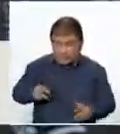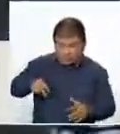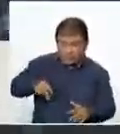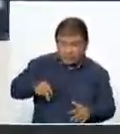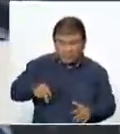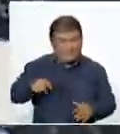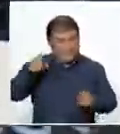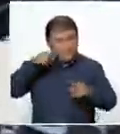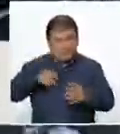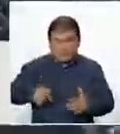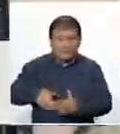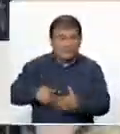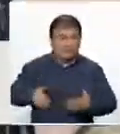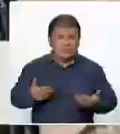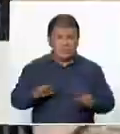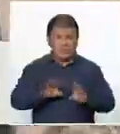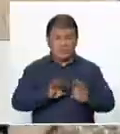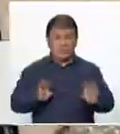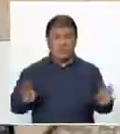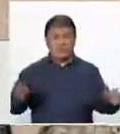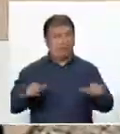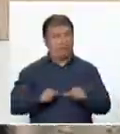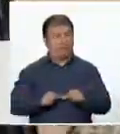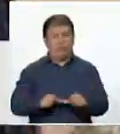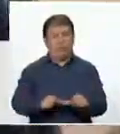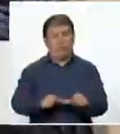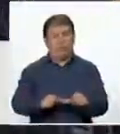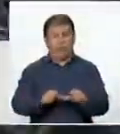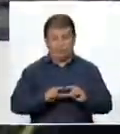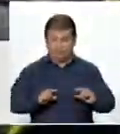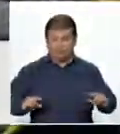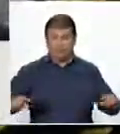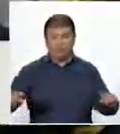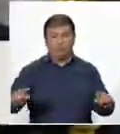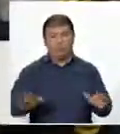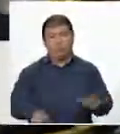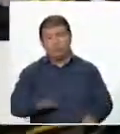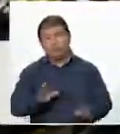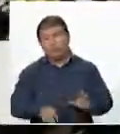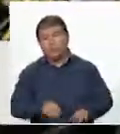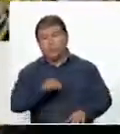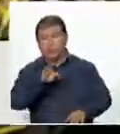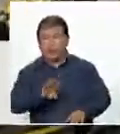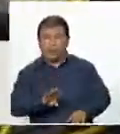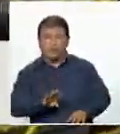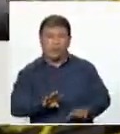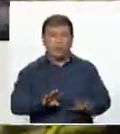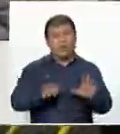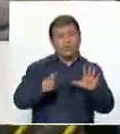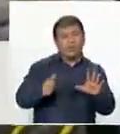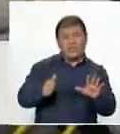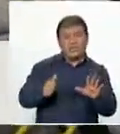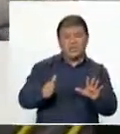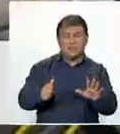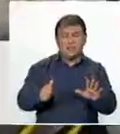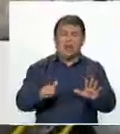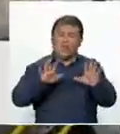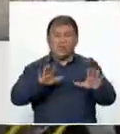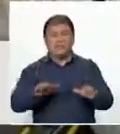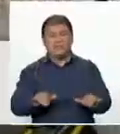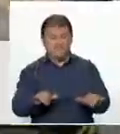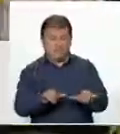algunas dificultades, pero el cerco se mantiene en su lugar a unos 4, 6, 10 metros